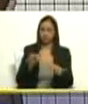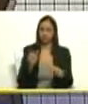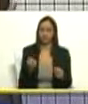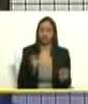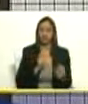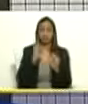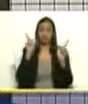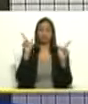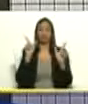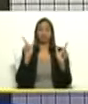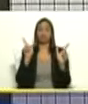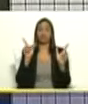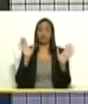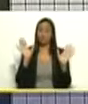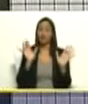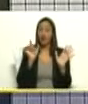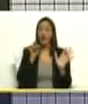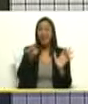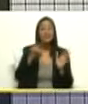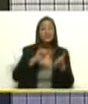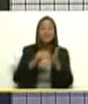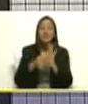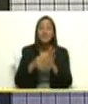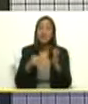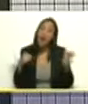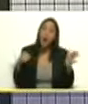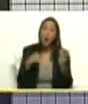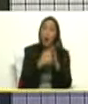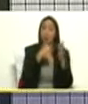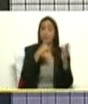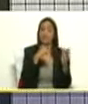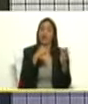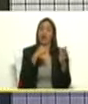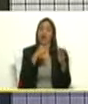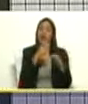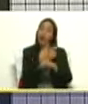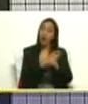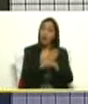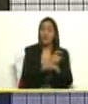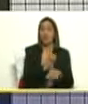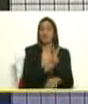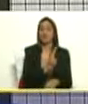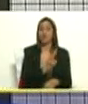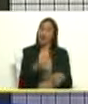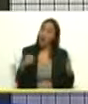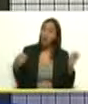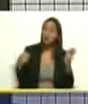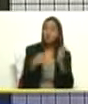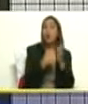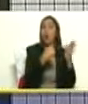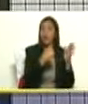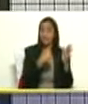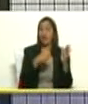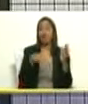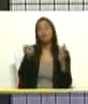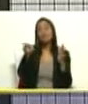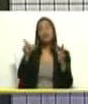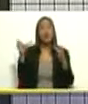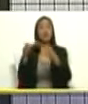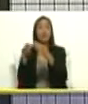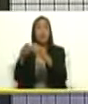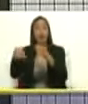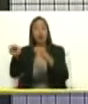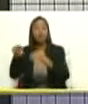ecatombe golpe un golpe por debajo esas emboscadas que el enemigo imperialista y la